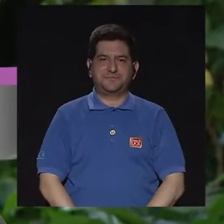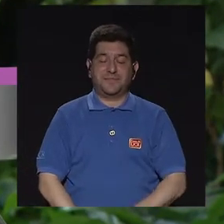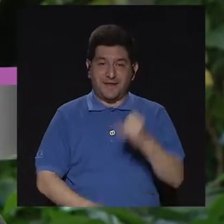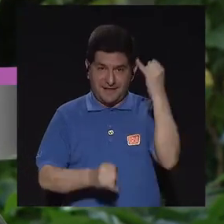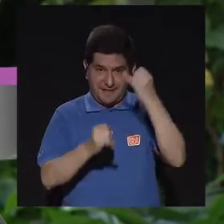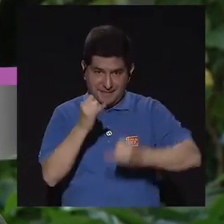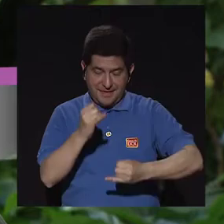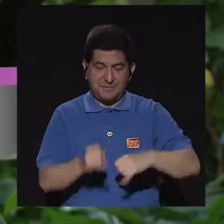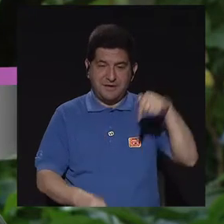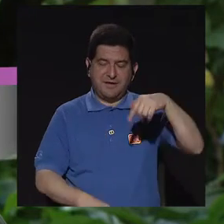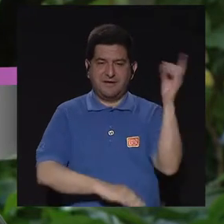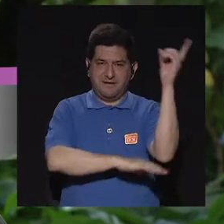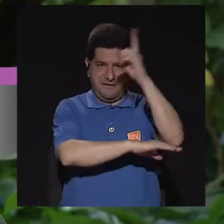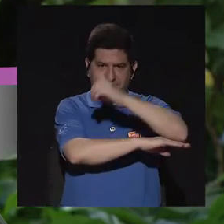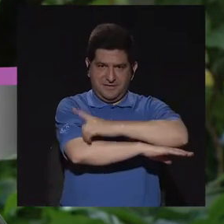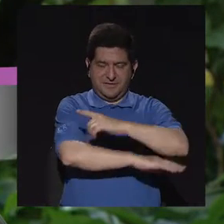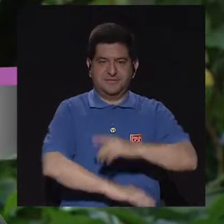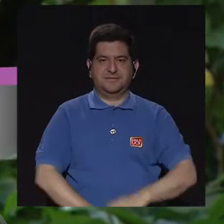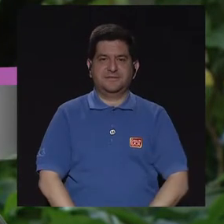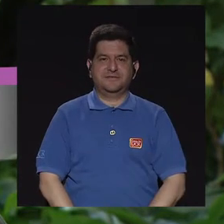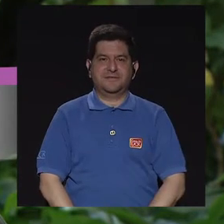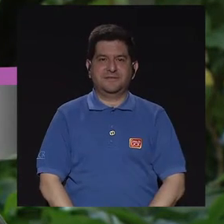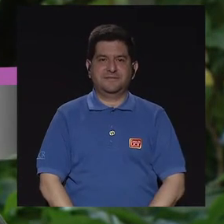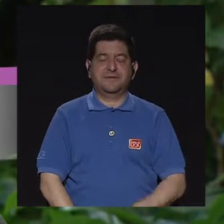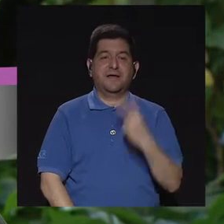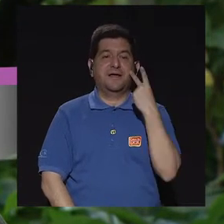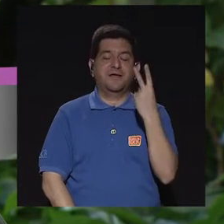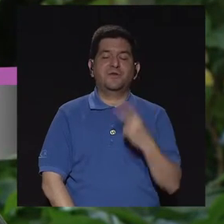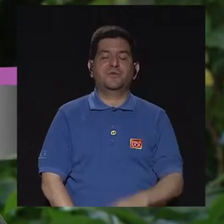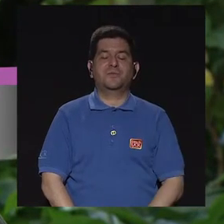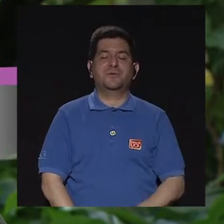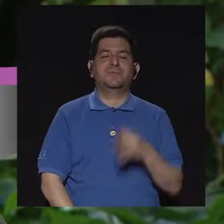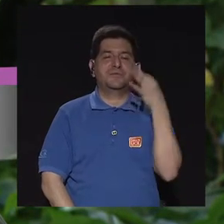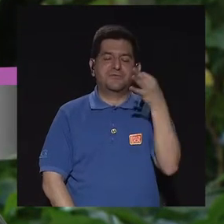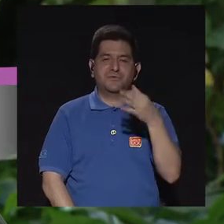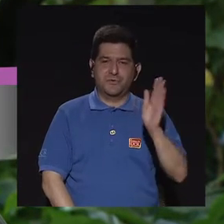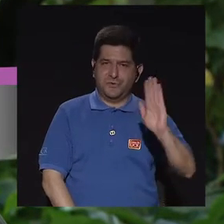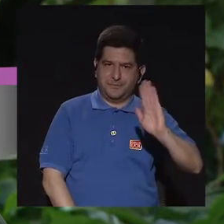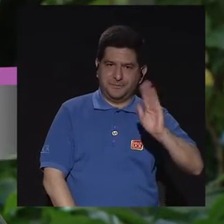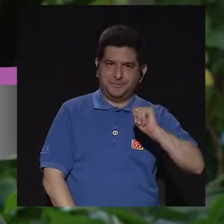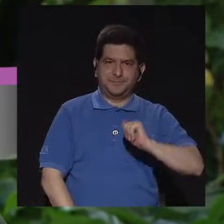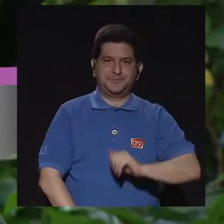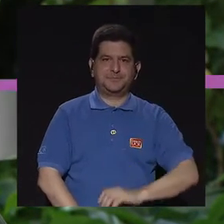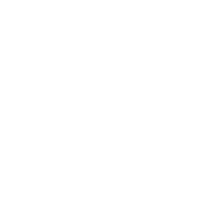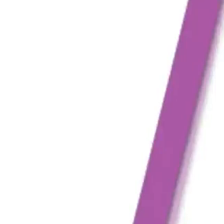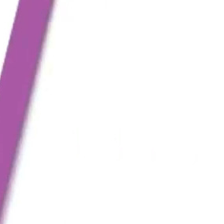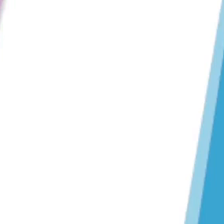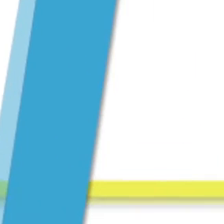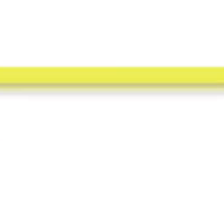Con esto terminamos el día de hoy y nos vemos pronto. Hasta luego.